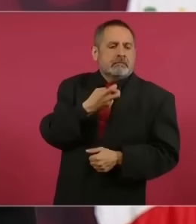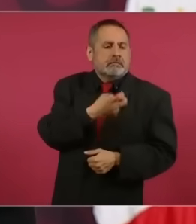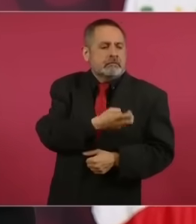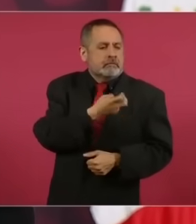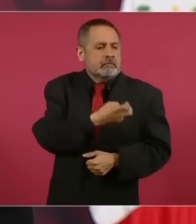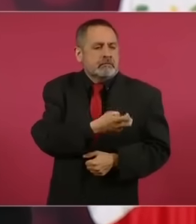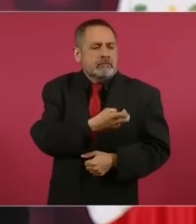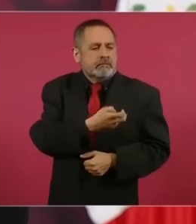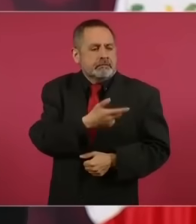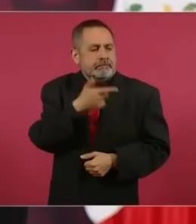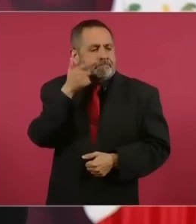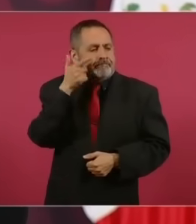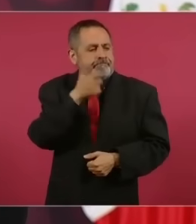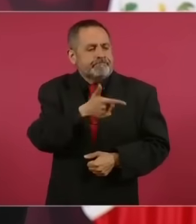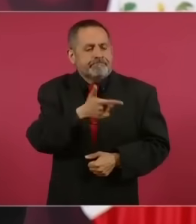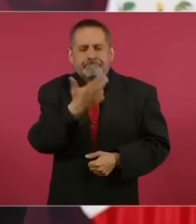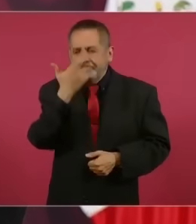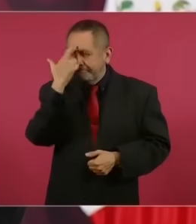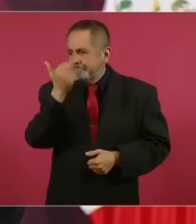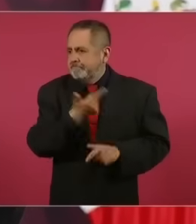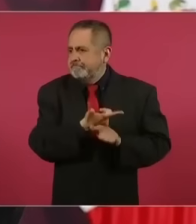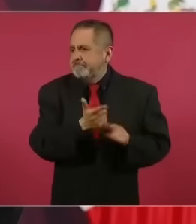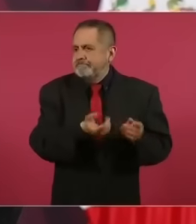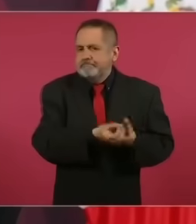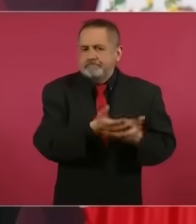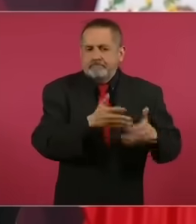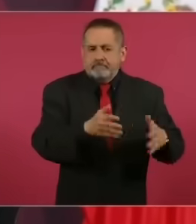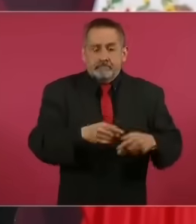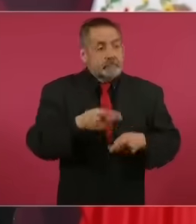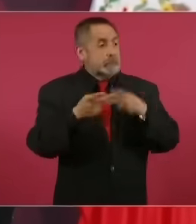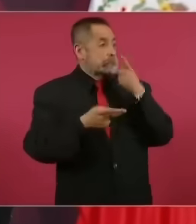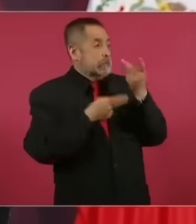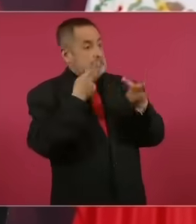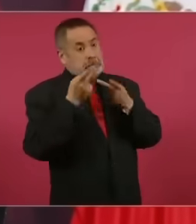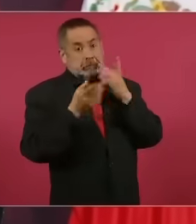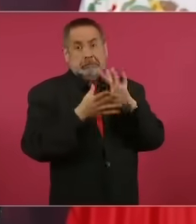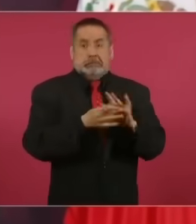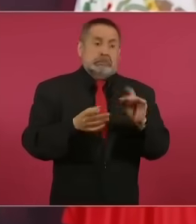que acaba de suceder. Y ahí vienen las declaraciones.